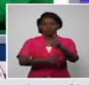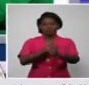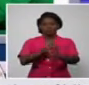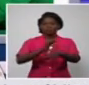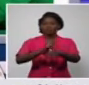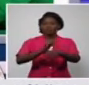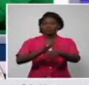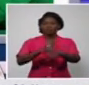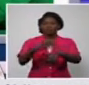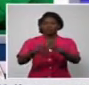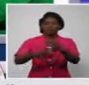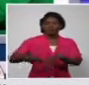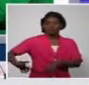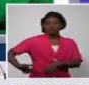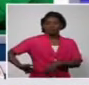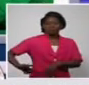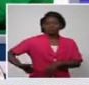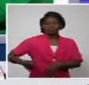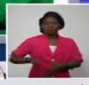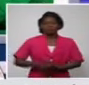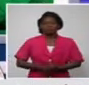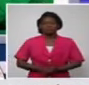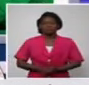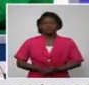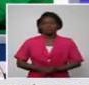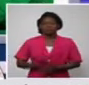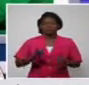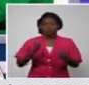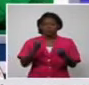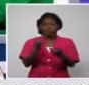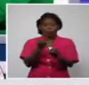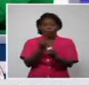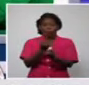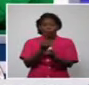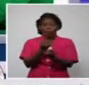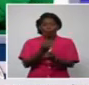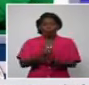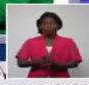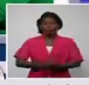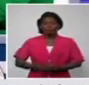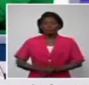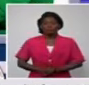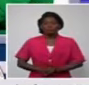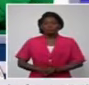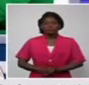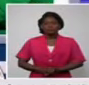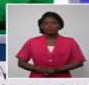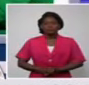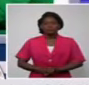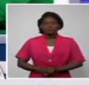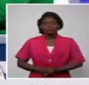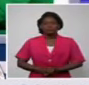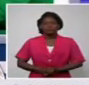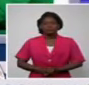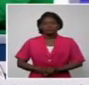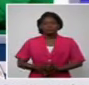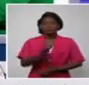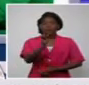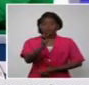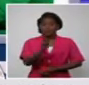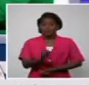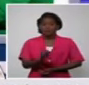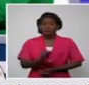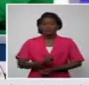renal crónica, una desnutrición proteico-calórica, que este paciente